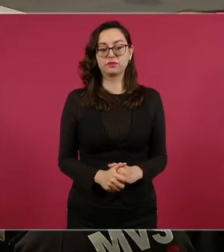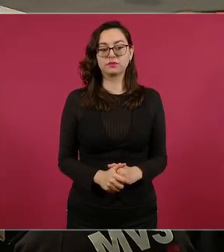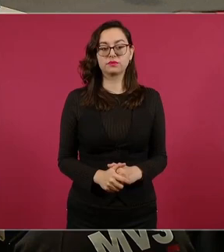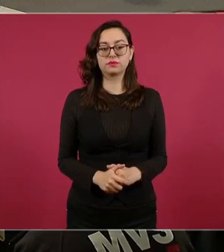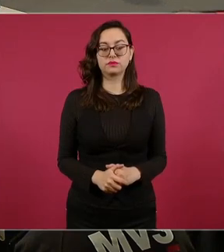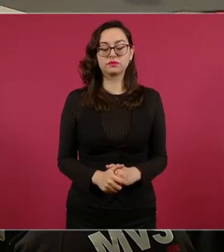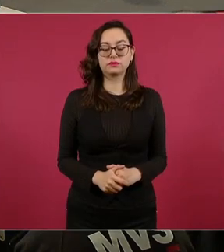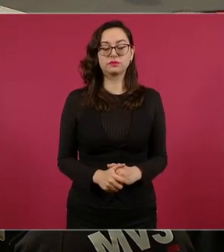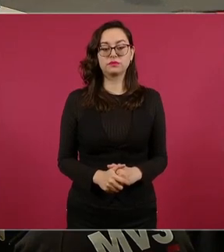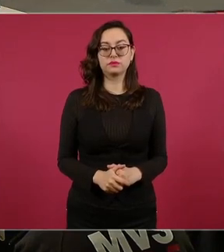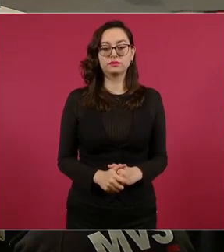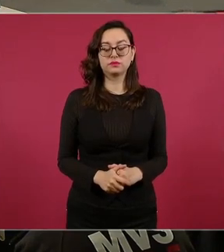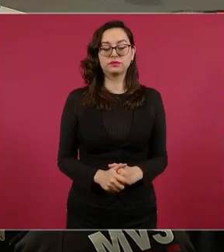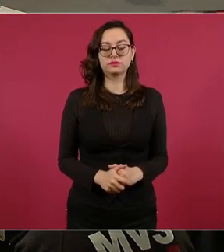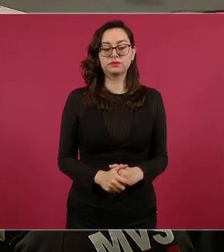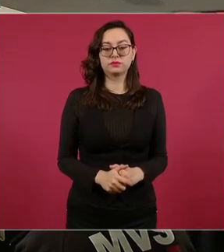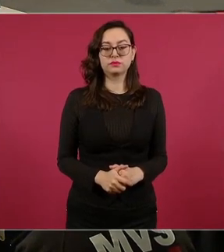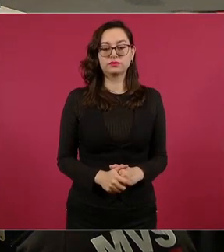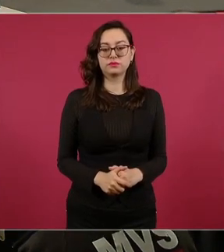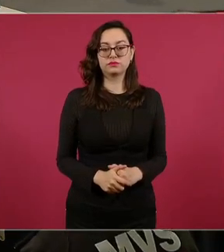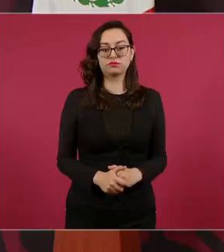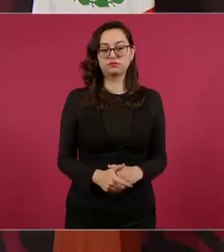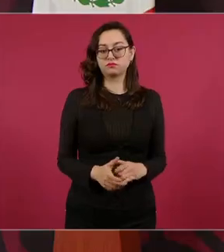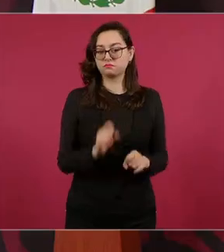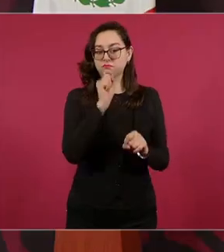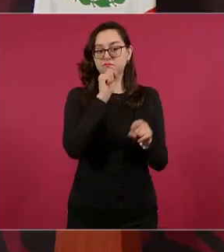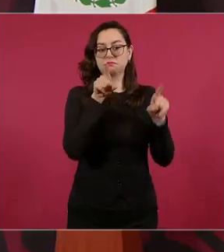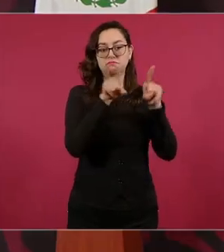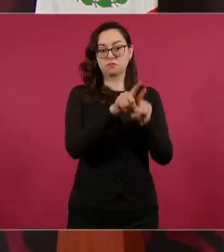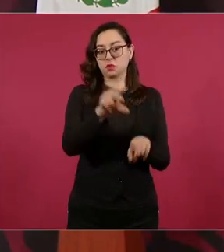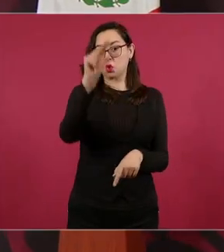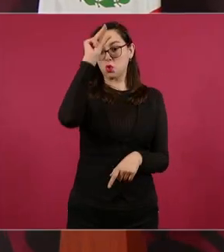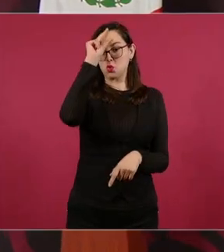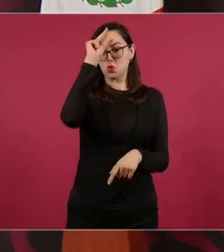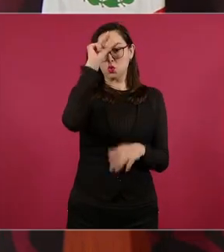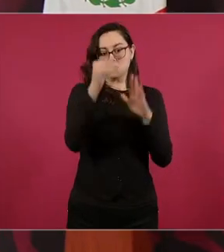los intelectuales orgánicos.